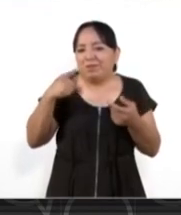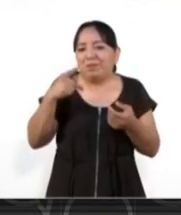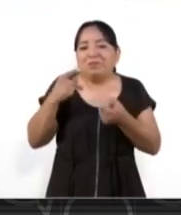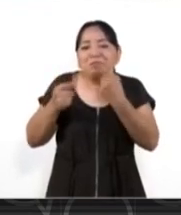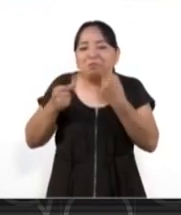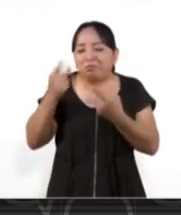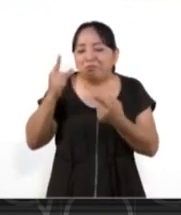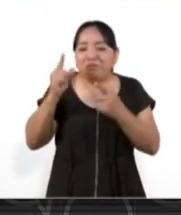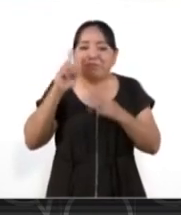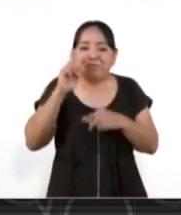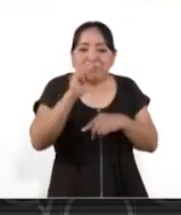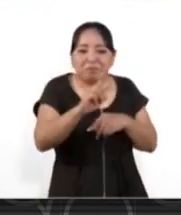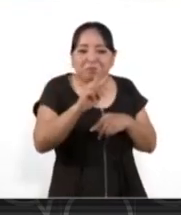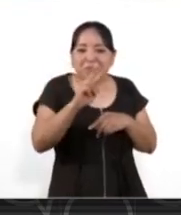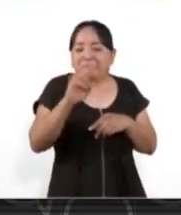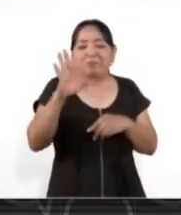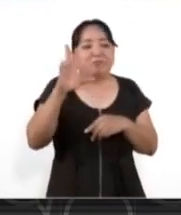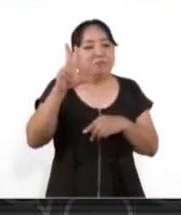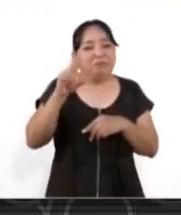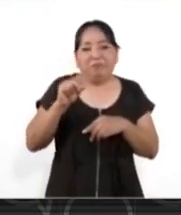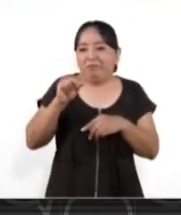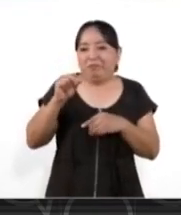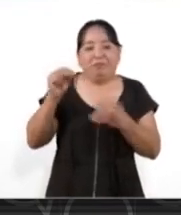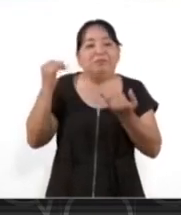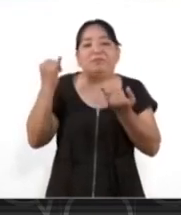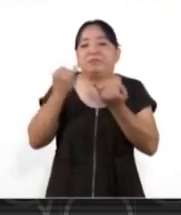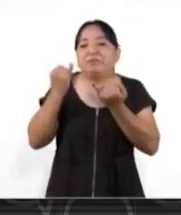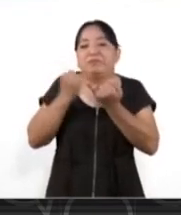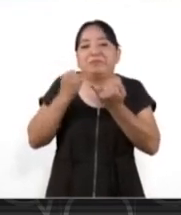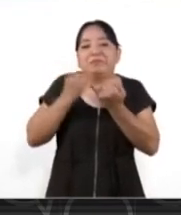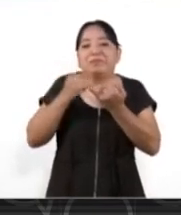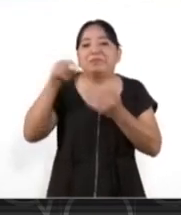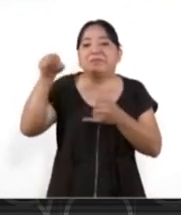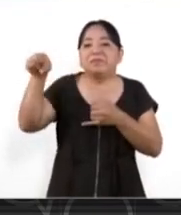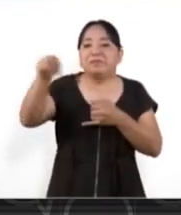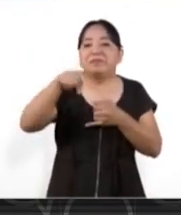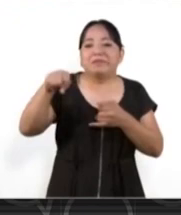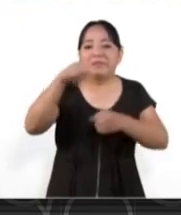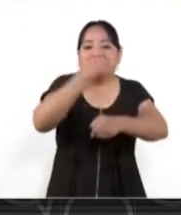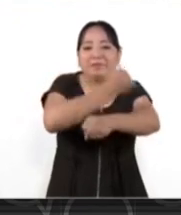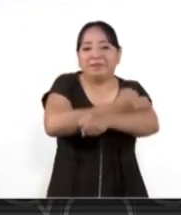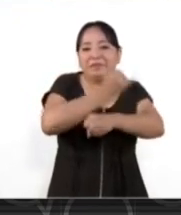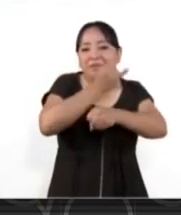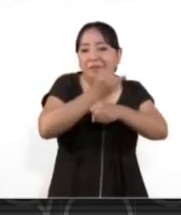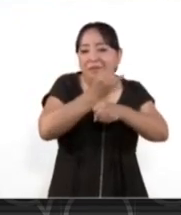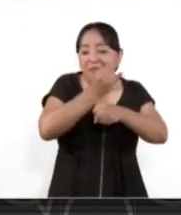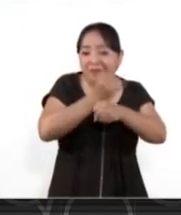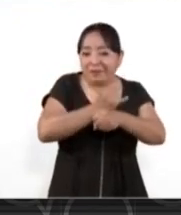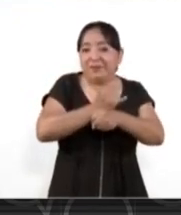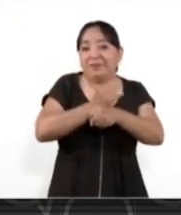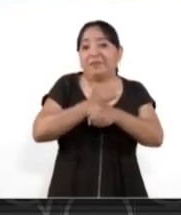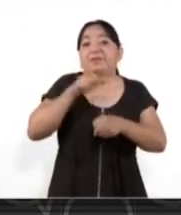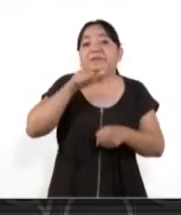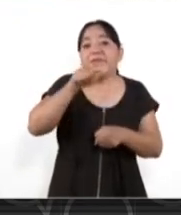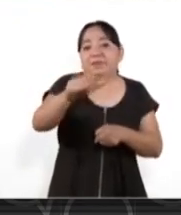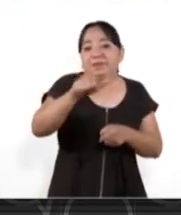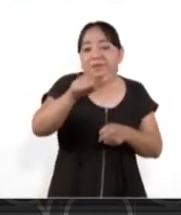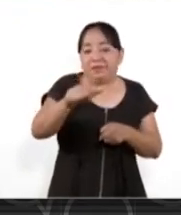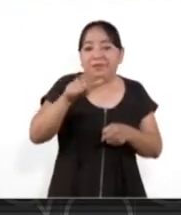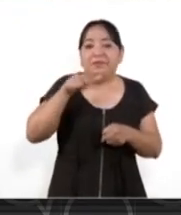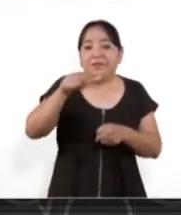que va a ser justamente aquí, en la Utopía Mellehualco, en Iztapalapa, el 16 y el